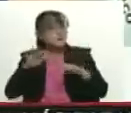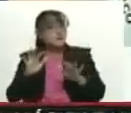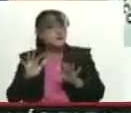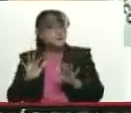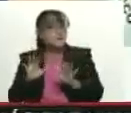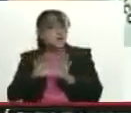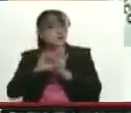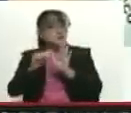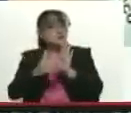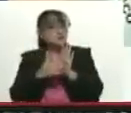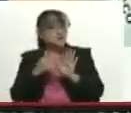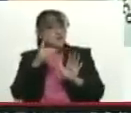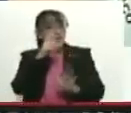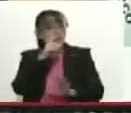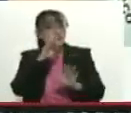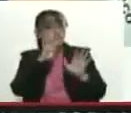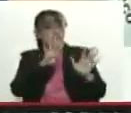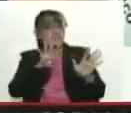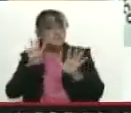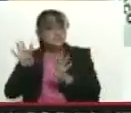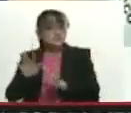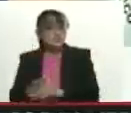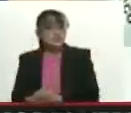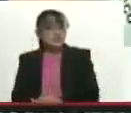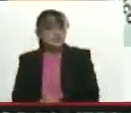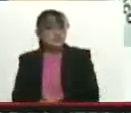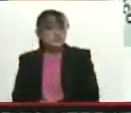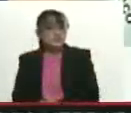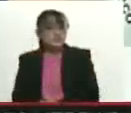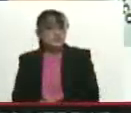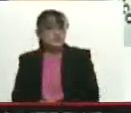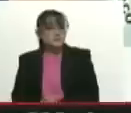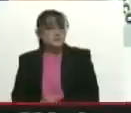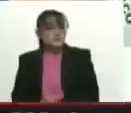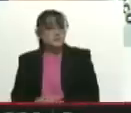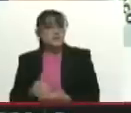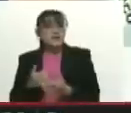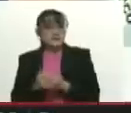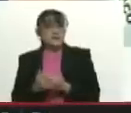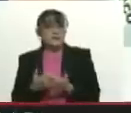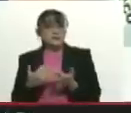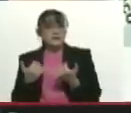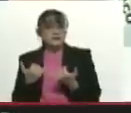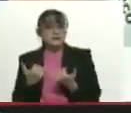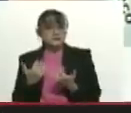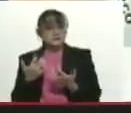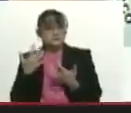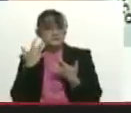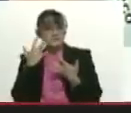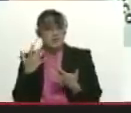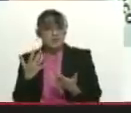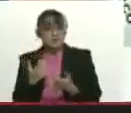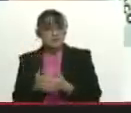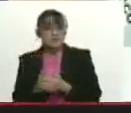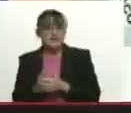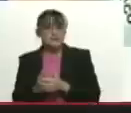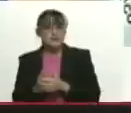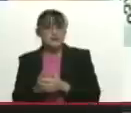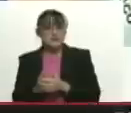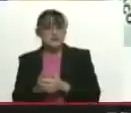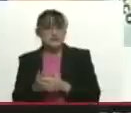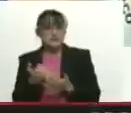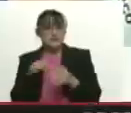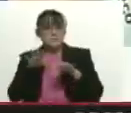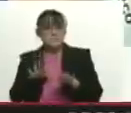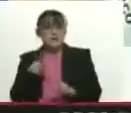la Constitución del 99. No les dio vergüenza de ningún tipo hacerlo, como tampoco luego lanzar